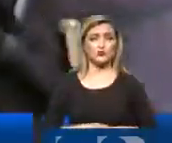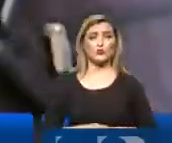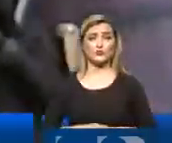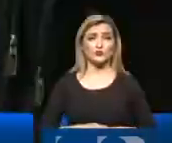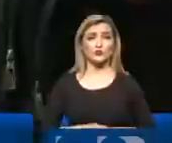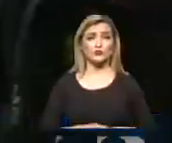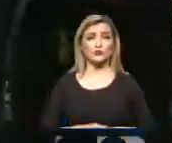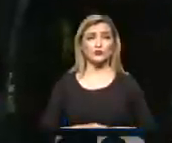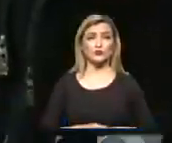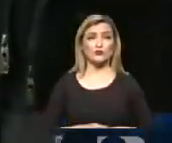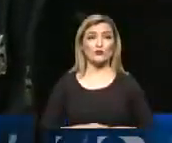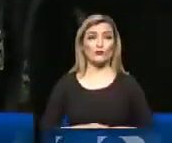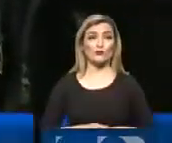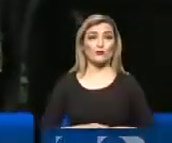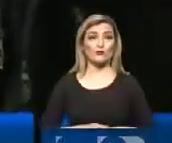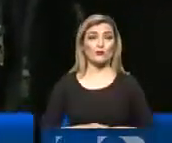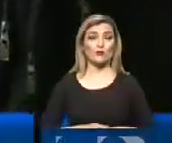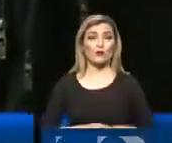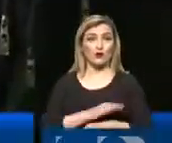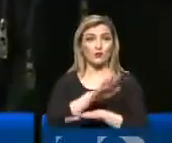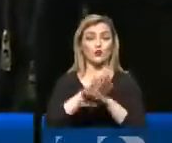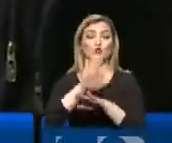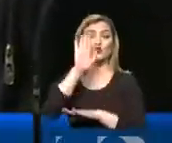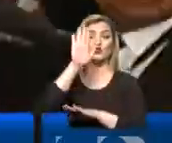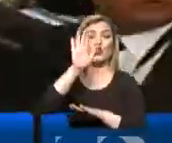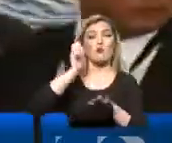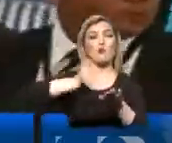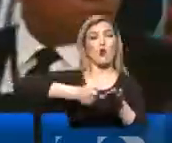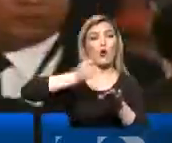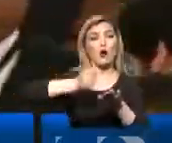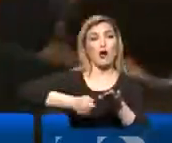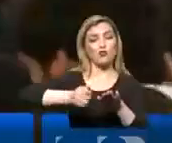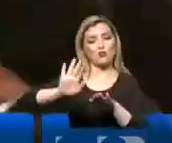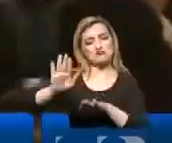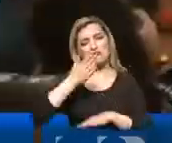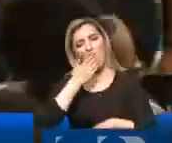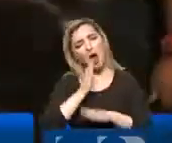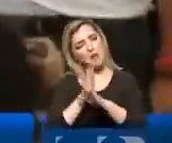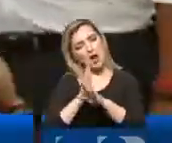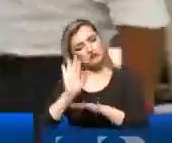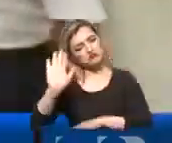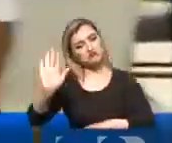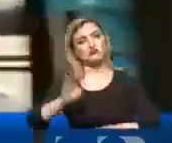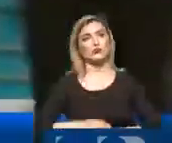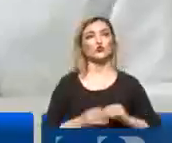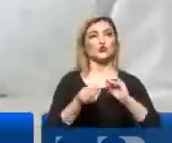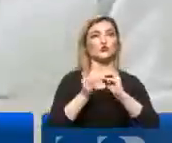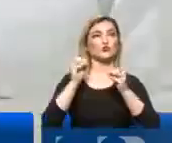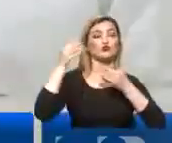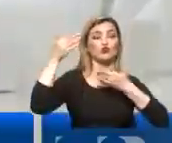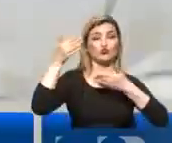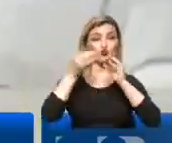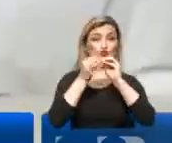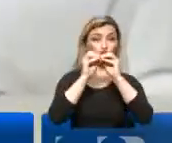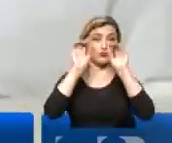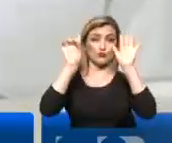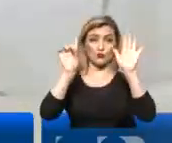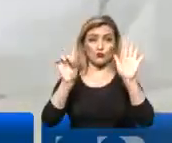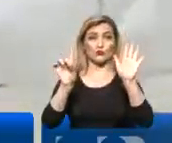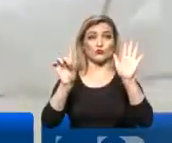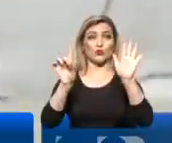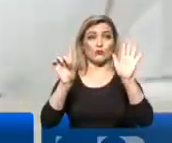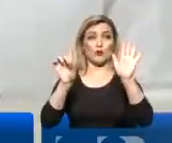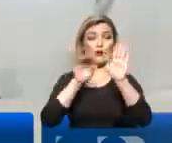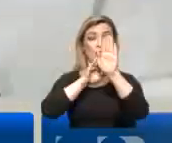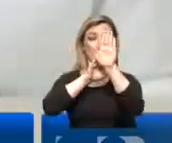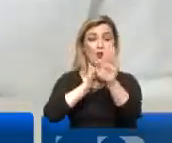adelante, asegura, solo se pronunciarán sus abogados. Todo esto ocurre mientras la bancada legislativa del Partido Social Cristiano, que